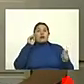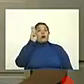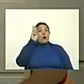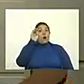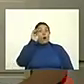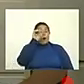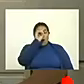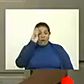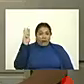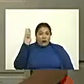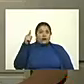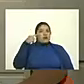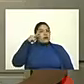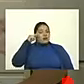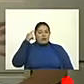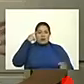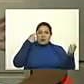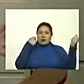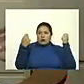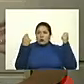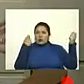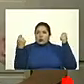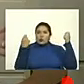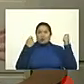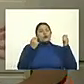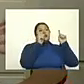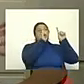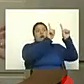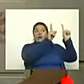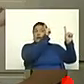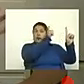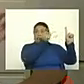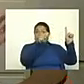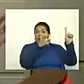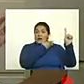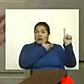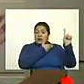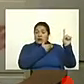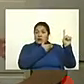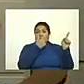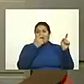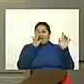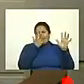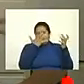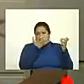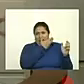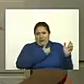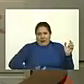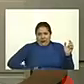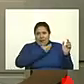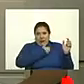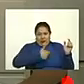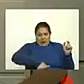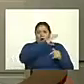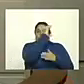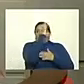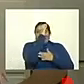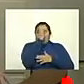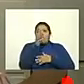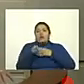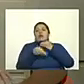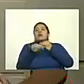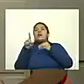Odebrecht en un principio establece para candidatos presidenciales colombianos y para sus